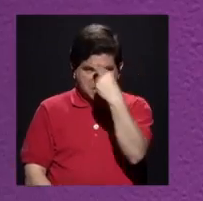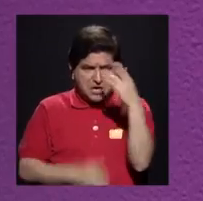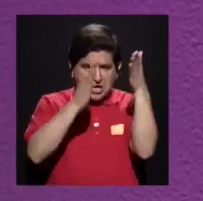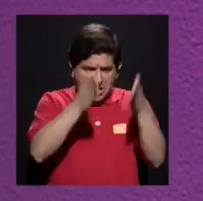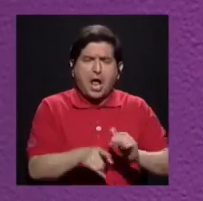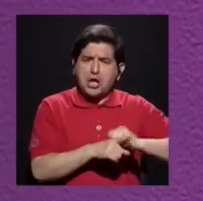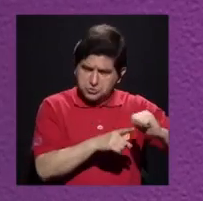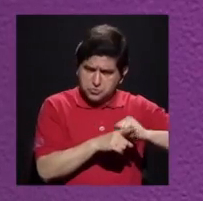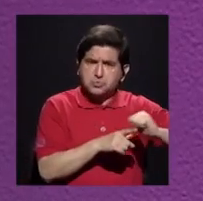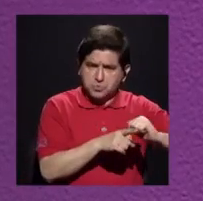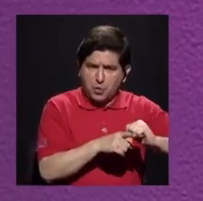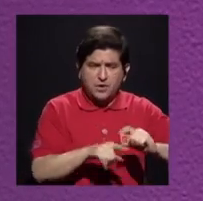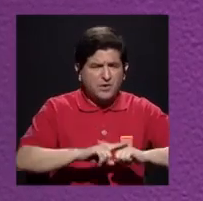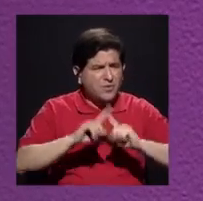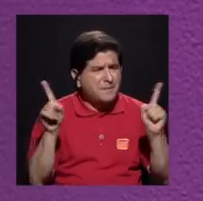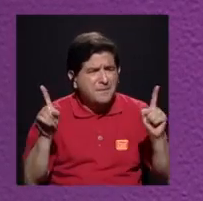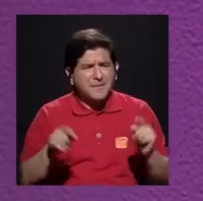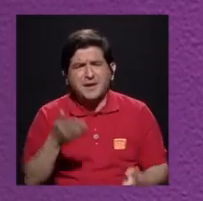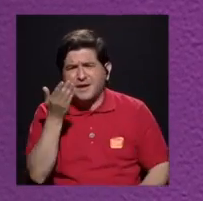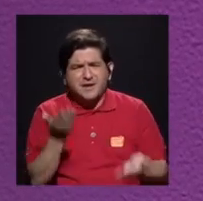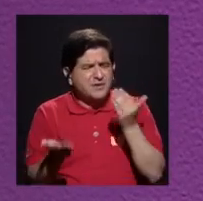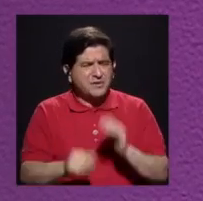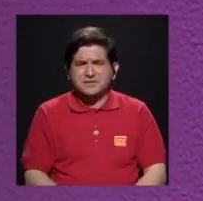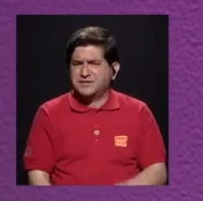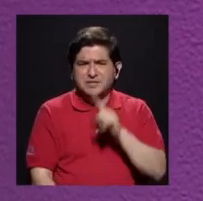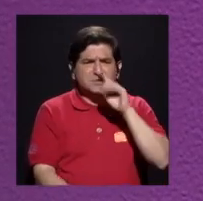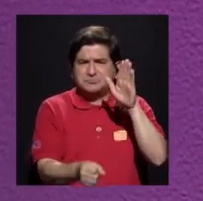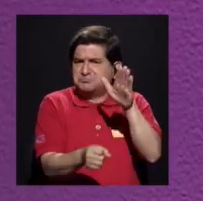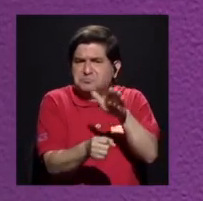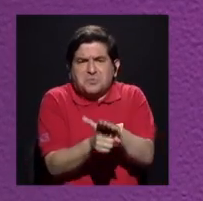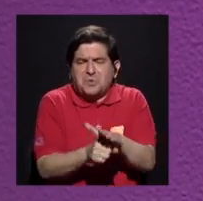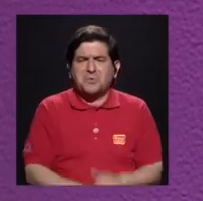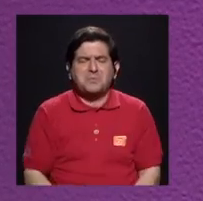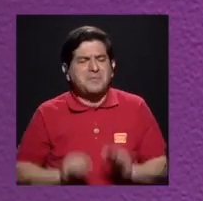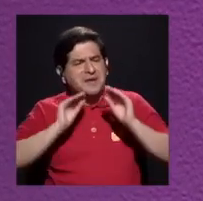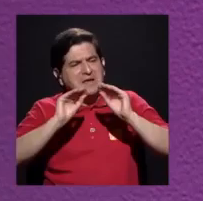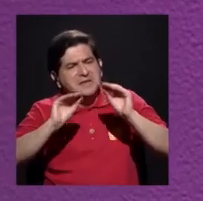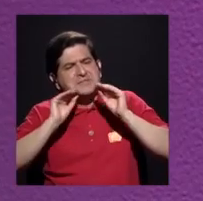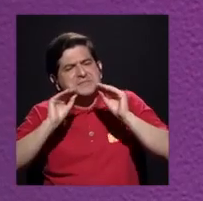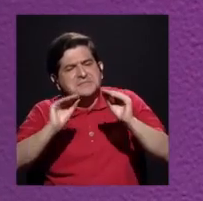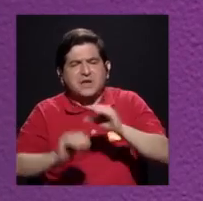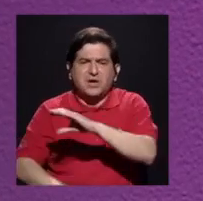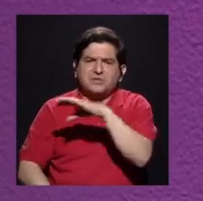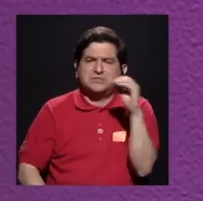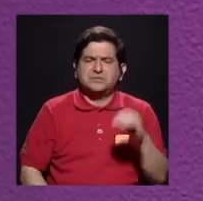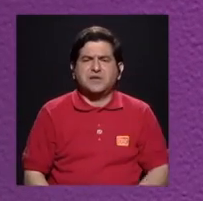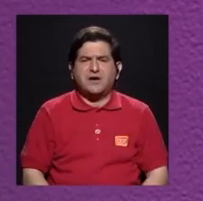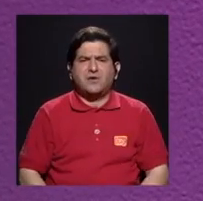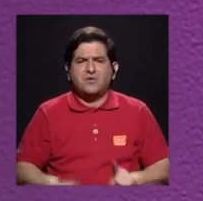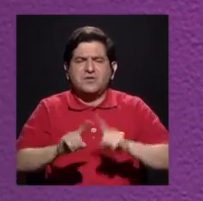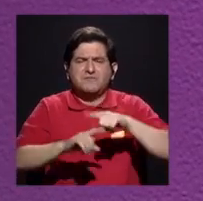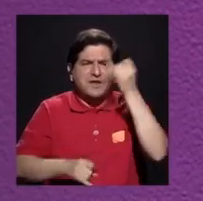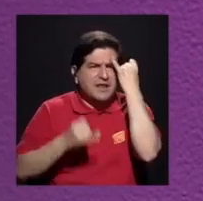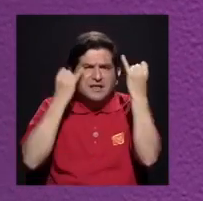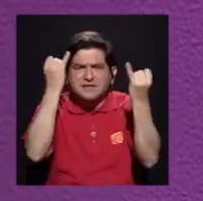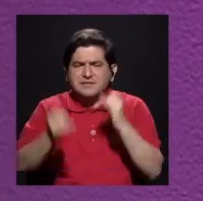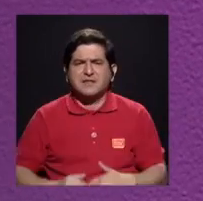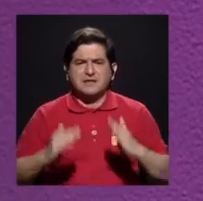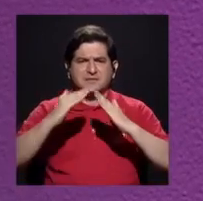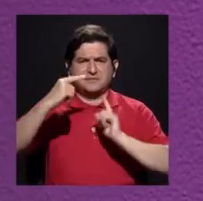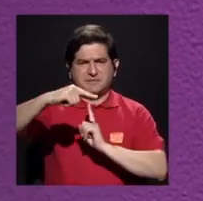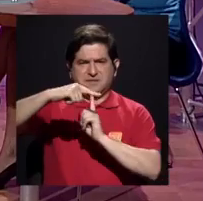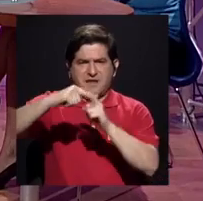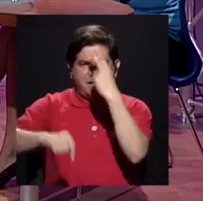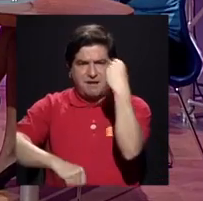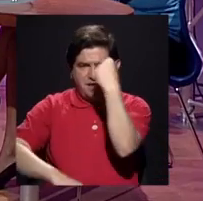pues no nos siguen en la enseñanza es volverse en los dogmas de la iglesia católica tal